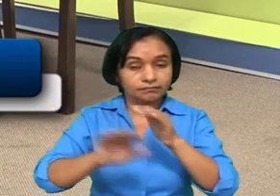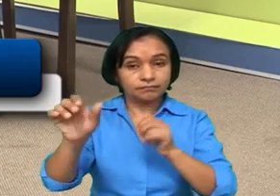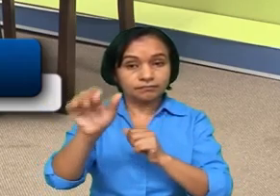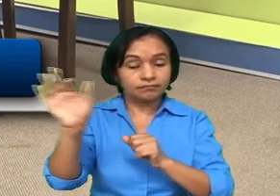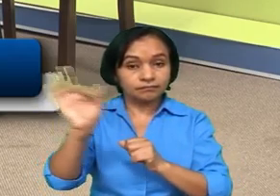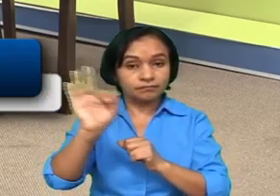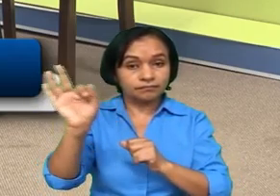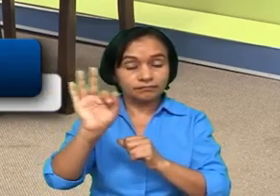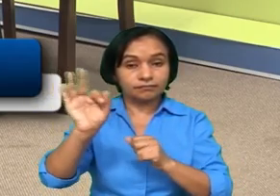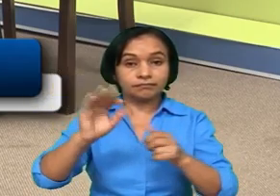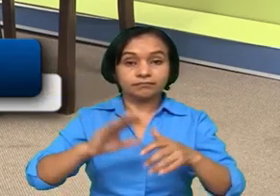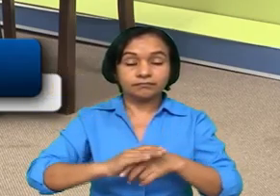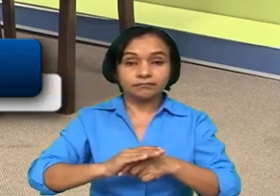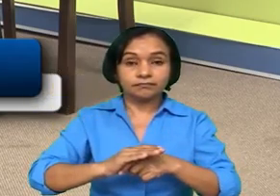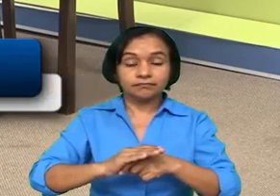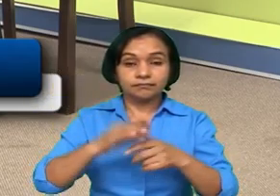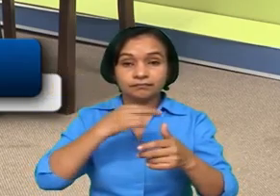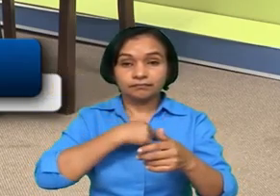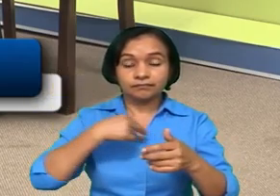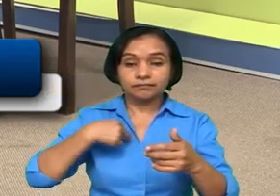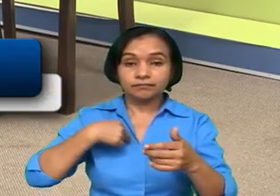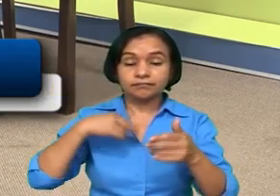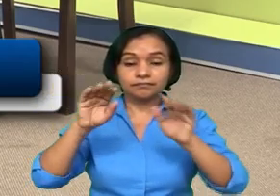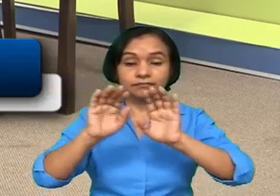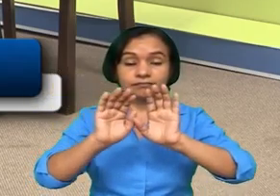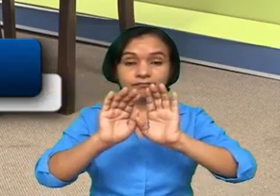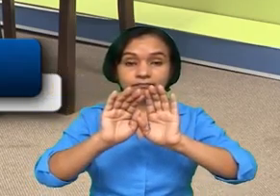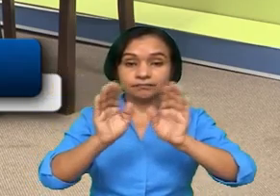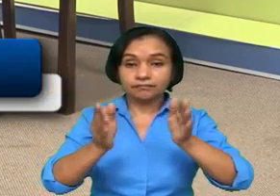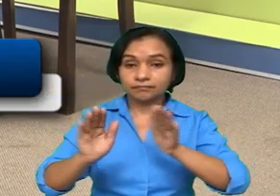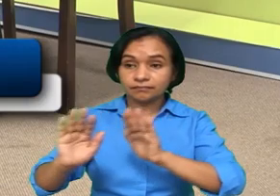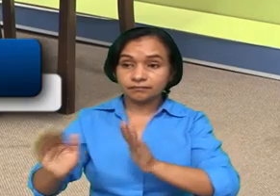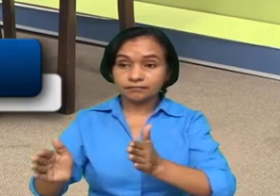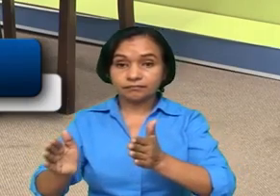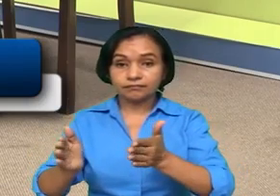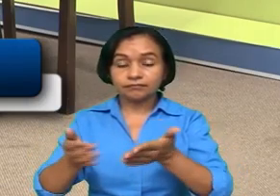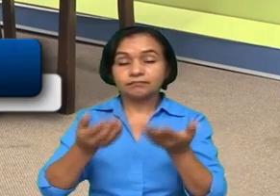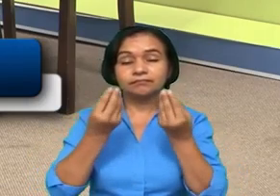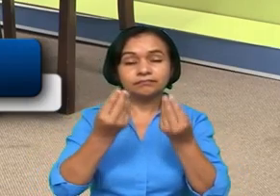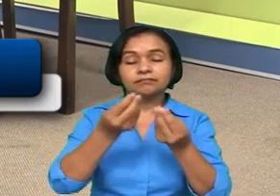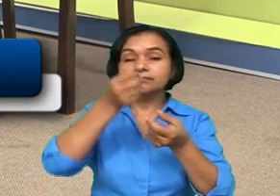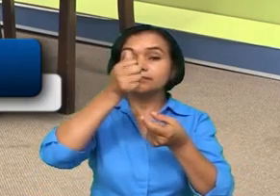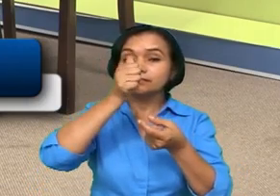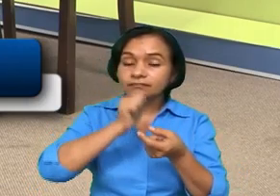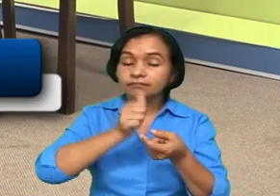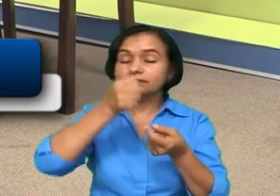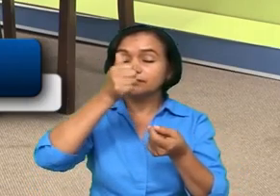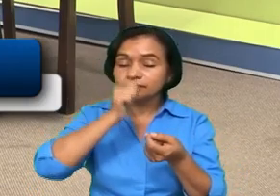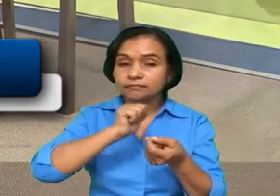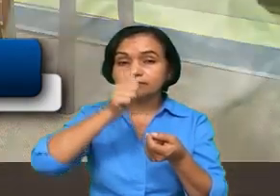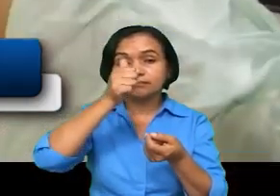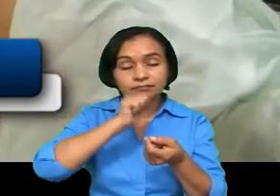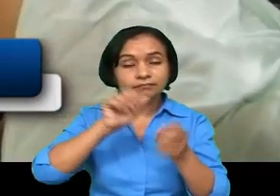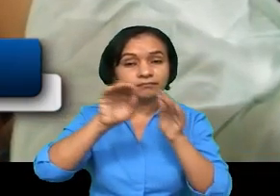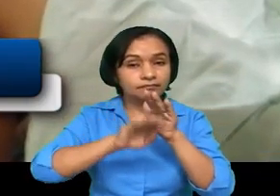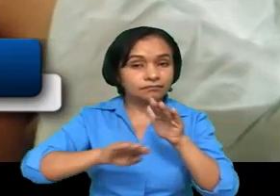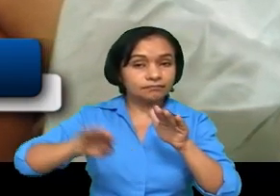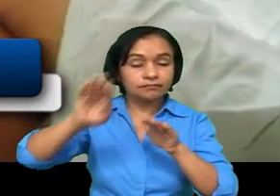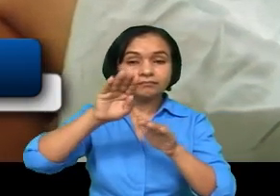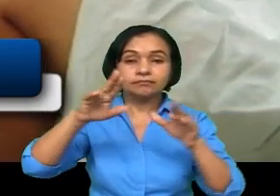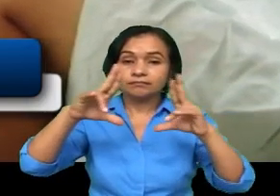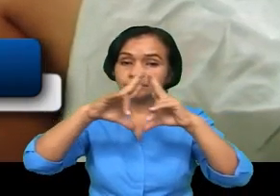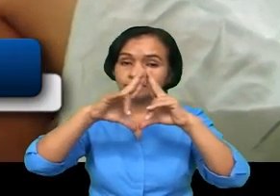para tratar de disminuir la incidencia de las infecciones de vías urinarias es la ingesta abundante de líquido. Sobre todo, pues, nuestro